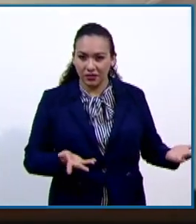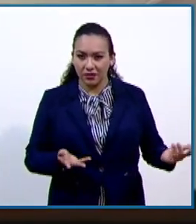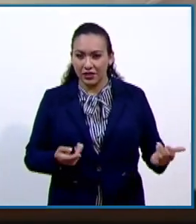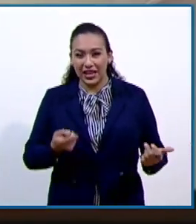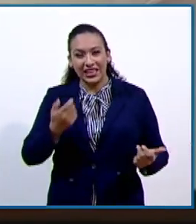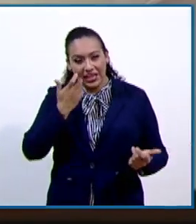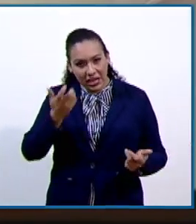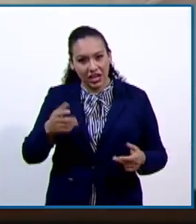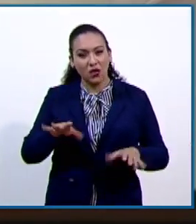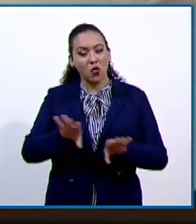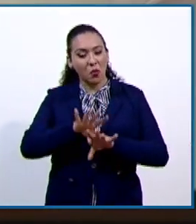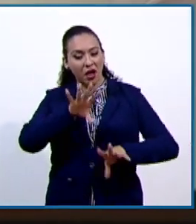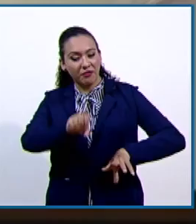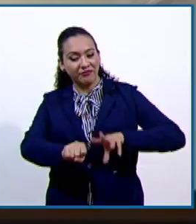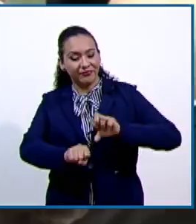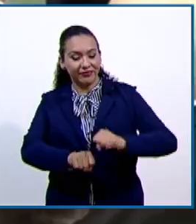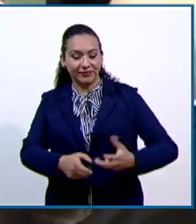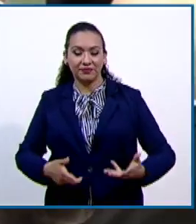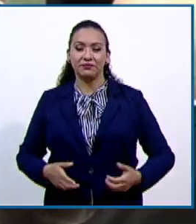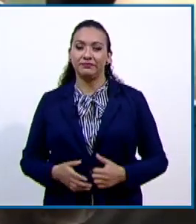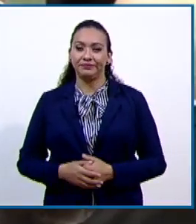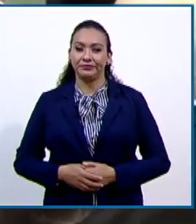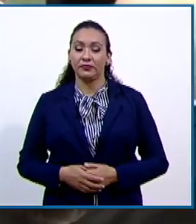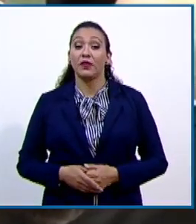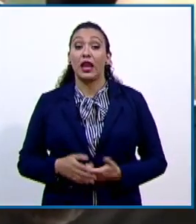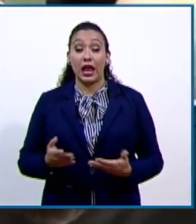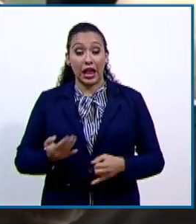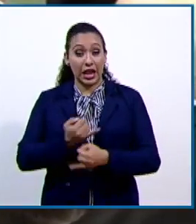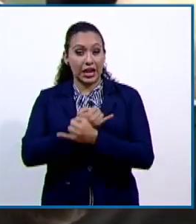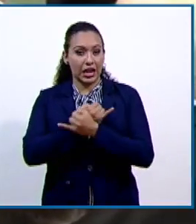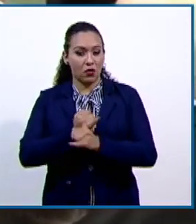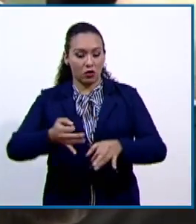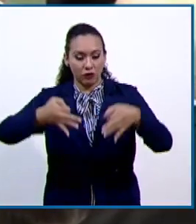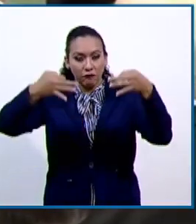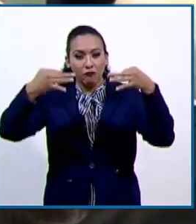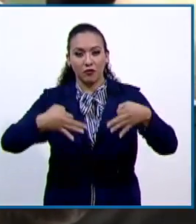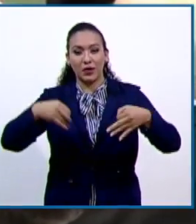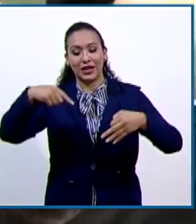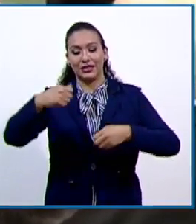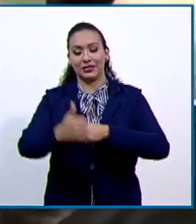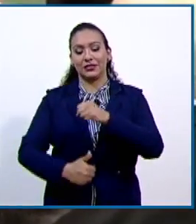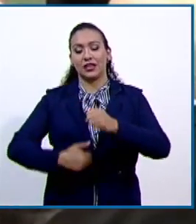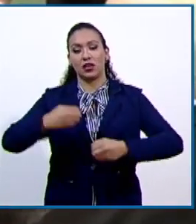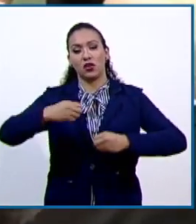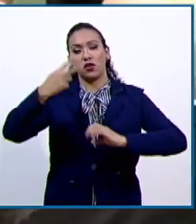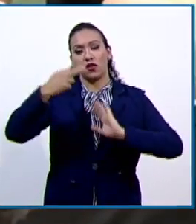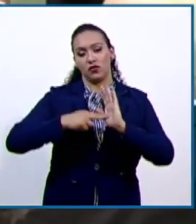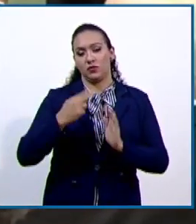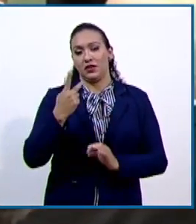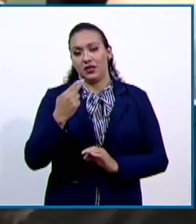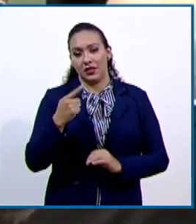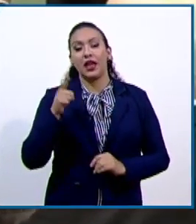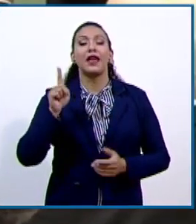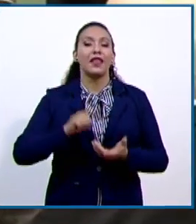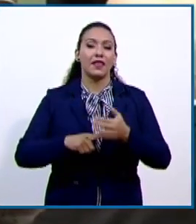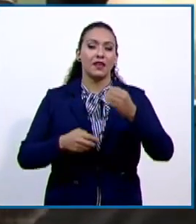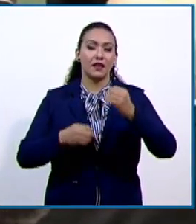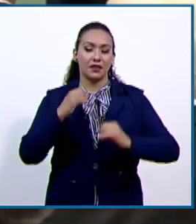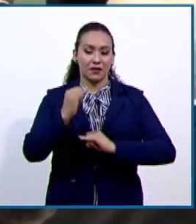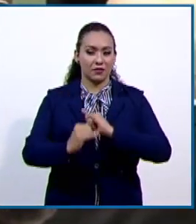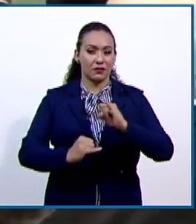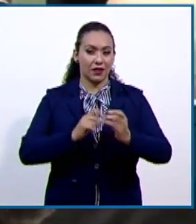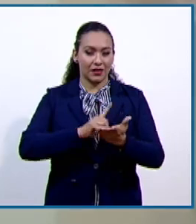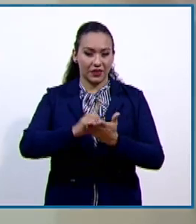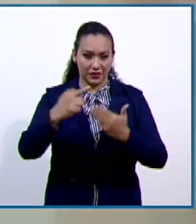adentro. Lo anterior al inaugurar formalmente el año judicial 2025 de la Corte Interamericana